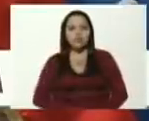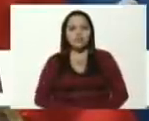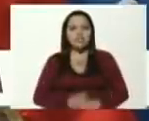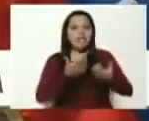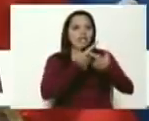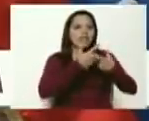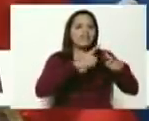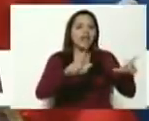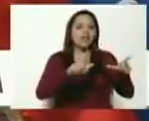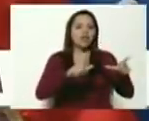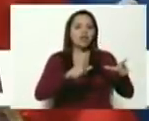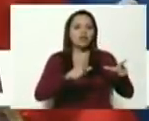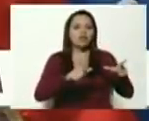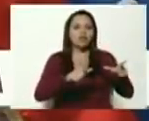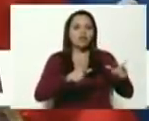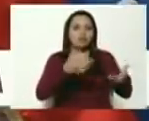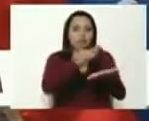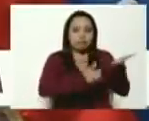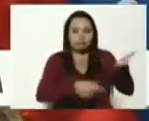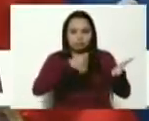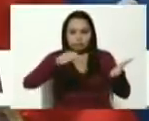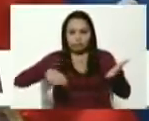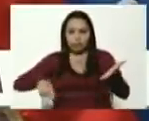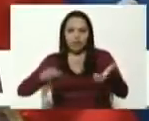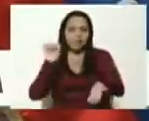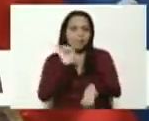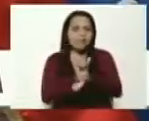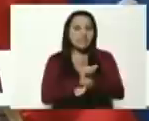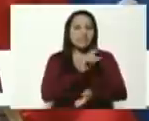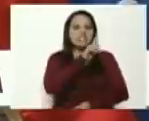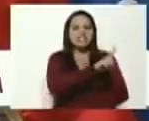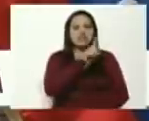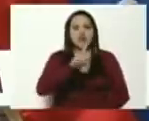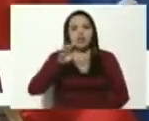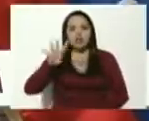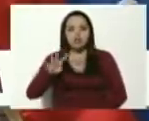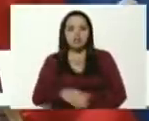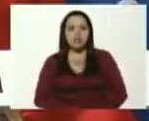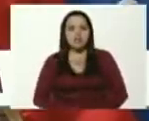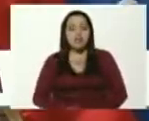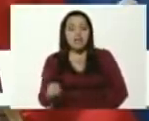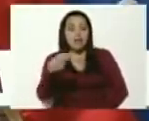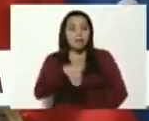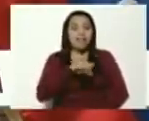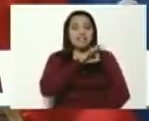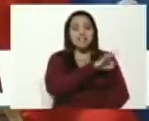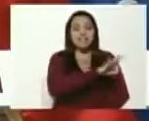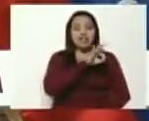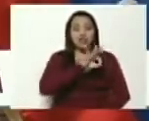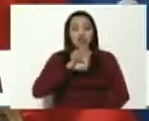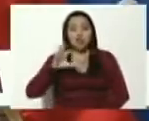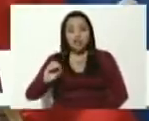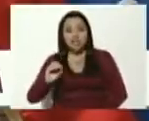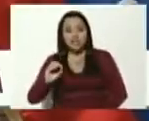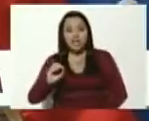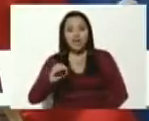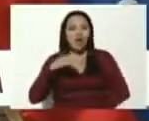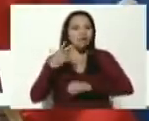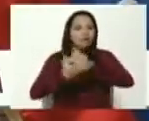114 órdenes de aprehensión. En este periodo se han contabilizado 330 casos